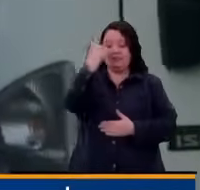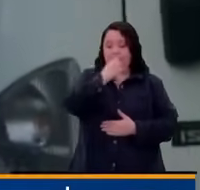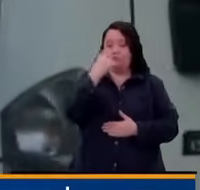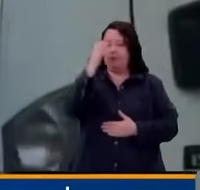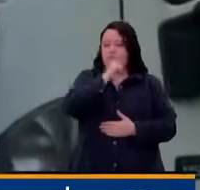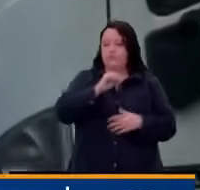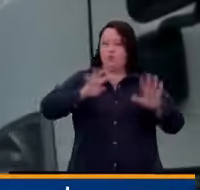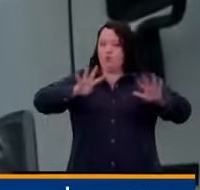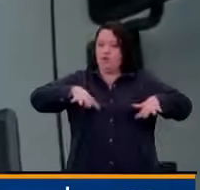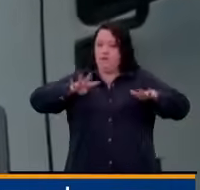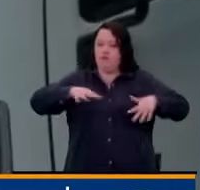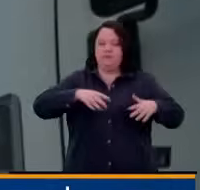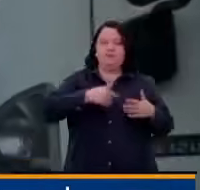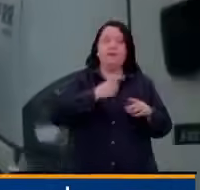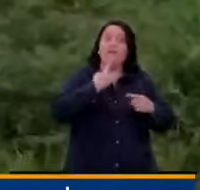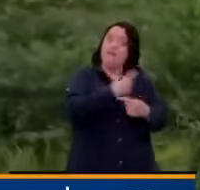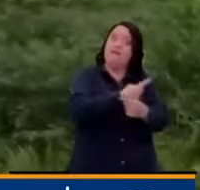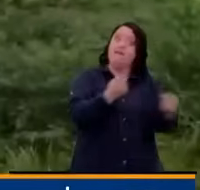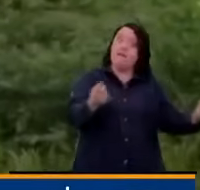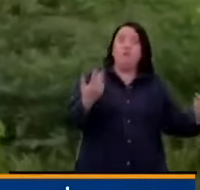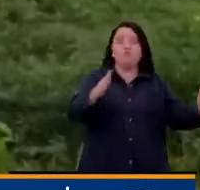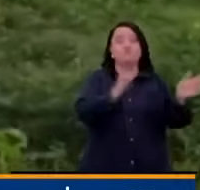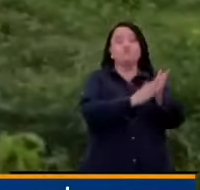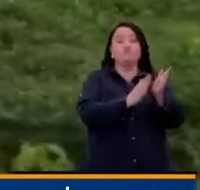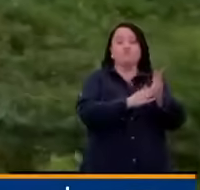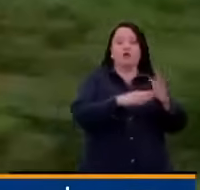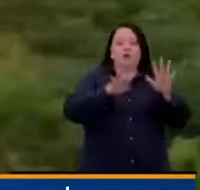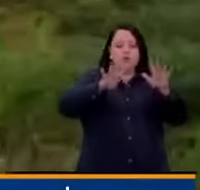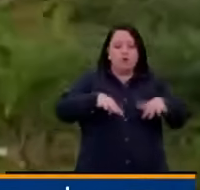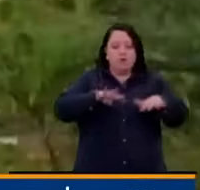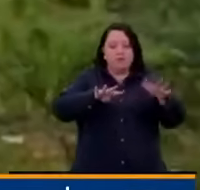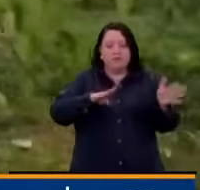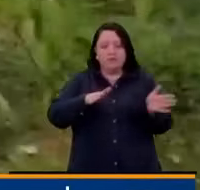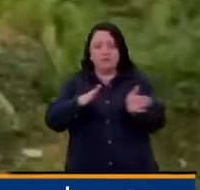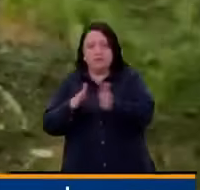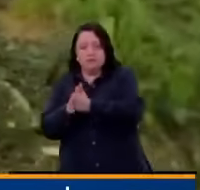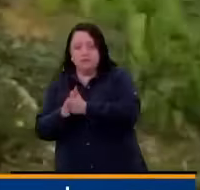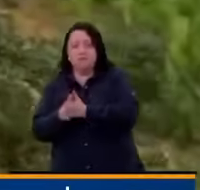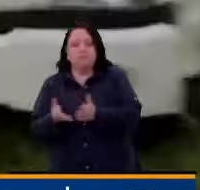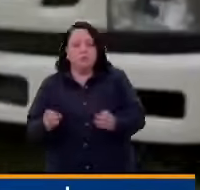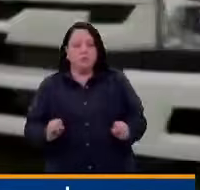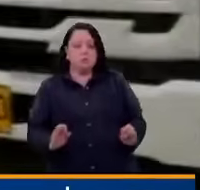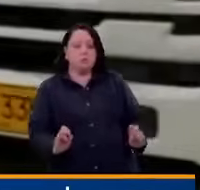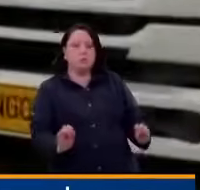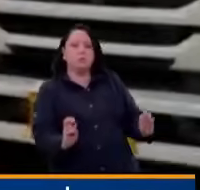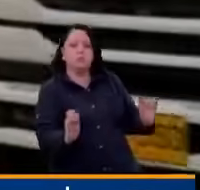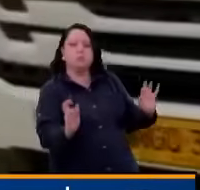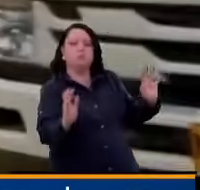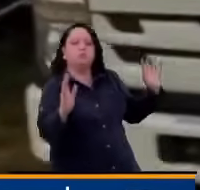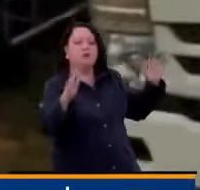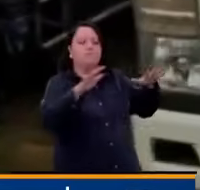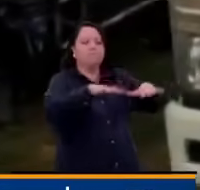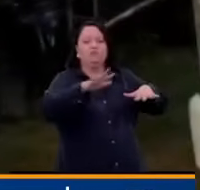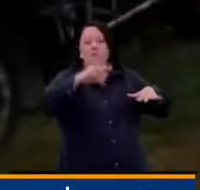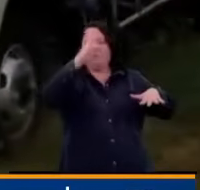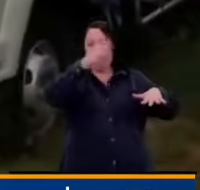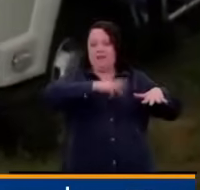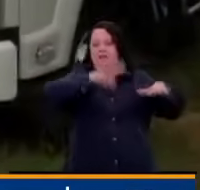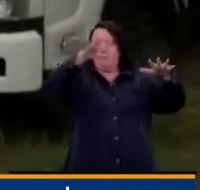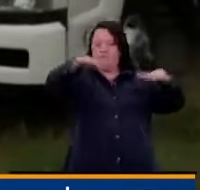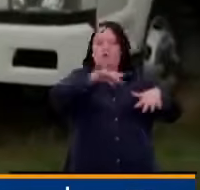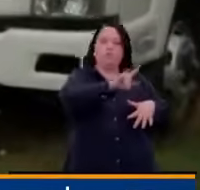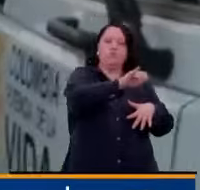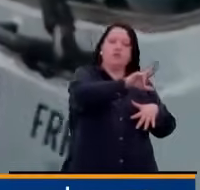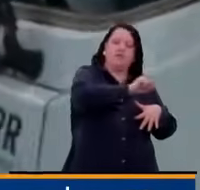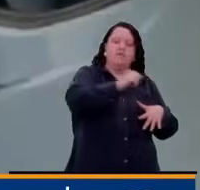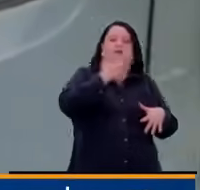después de que fueran anunciados con bombos y platillos, a los carrotanques se los devora la maleza en 2 batallones del ejército en Uribia y